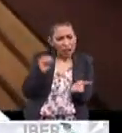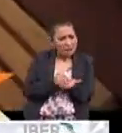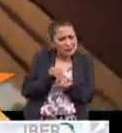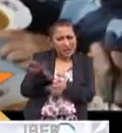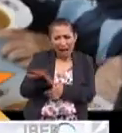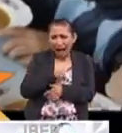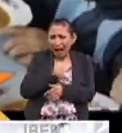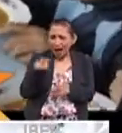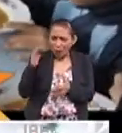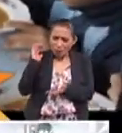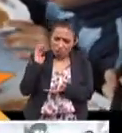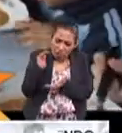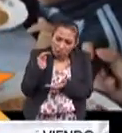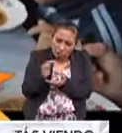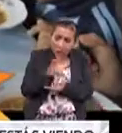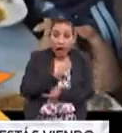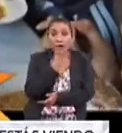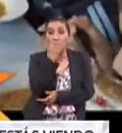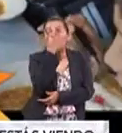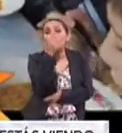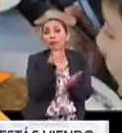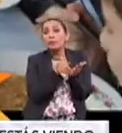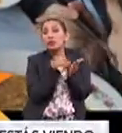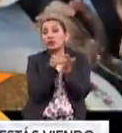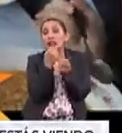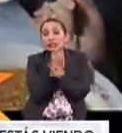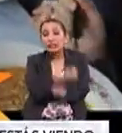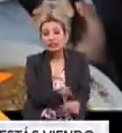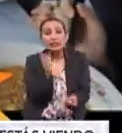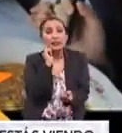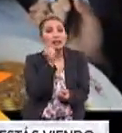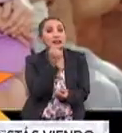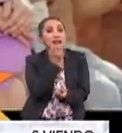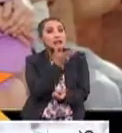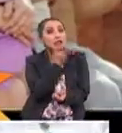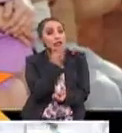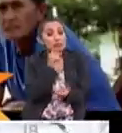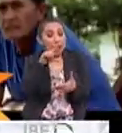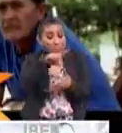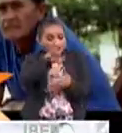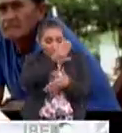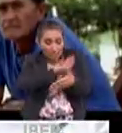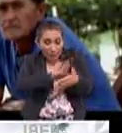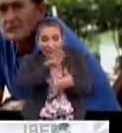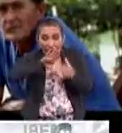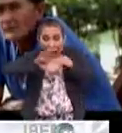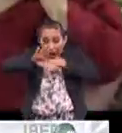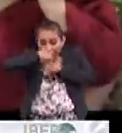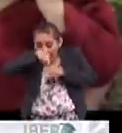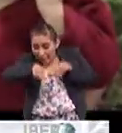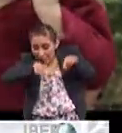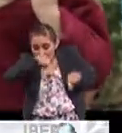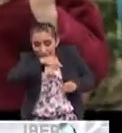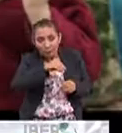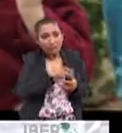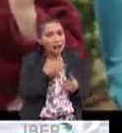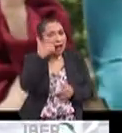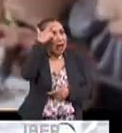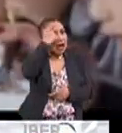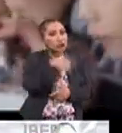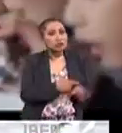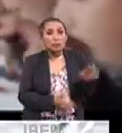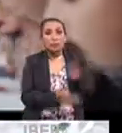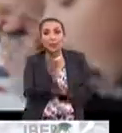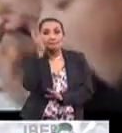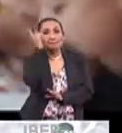disminuyendo, todavía tenemos 4 millones de niñas y niños en América Latina y el Caribe que todas las noches se